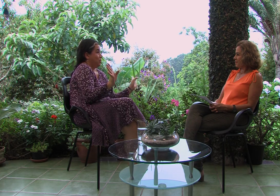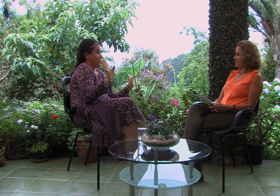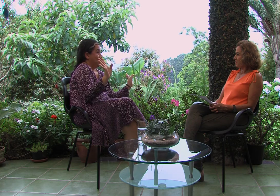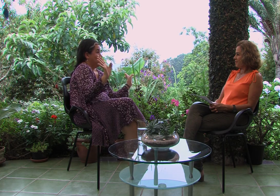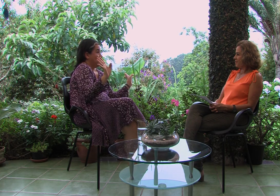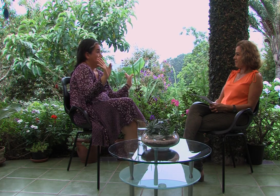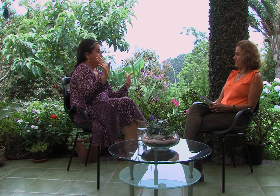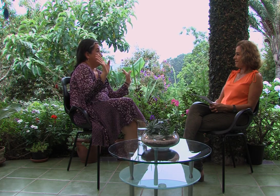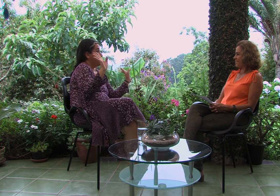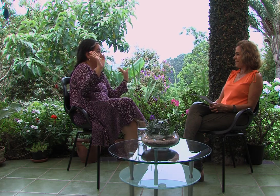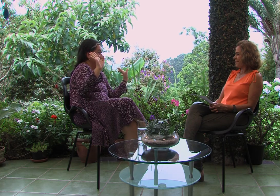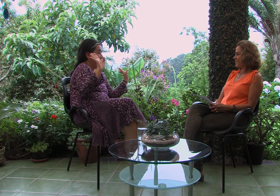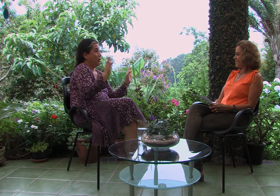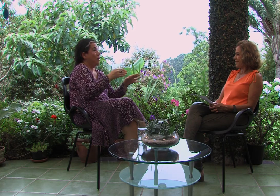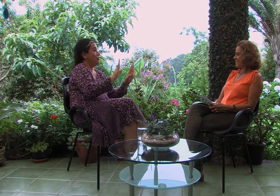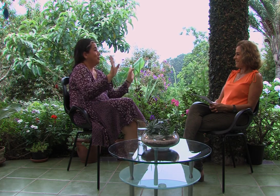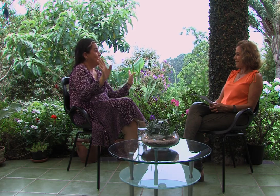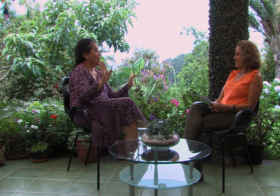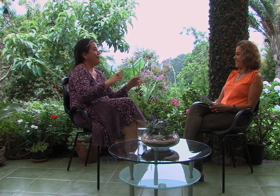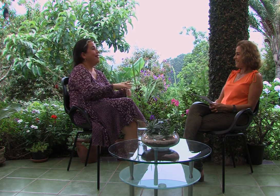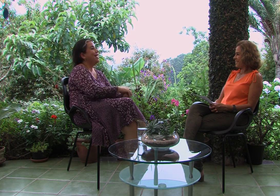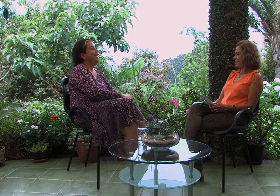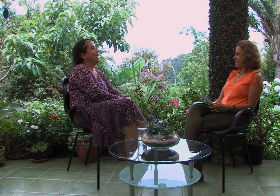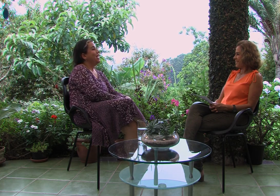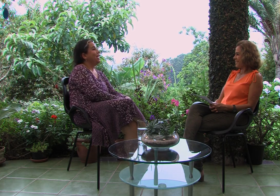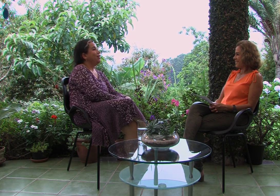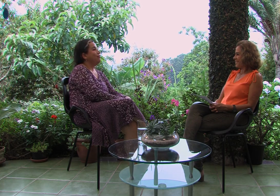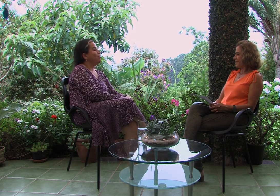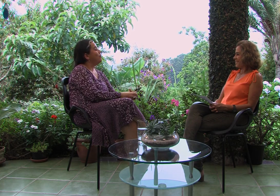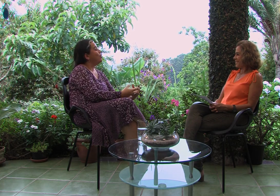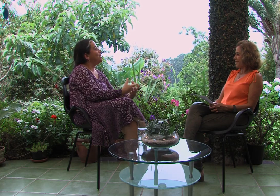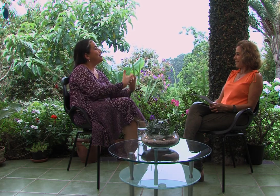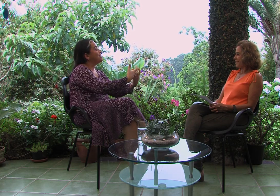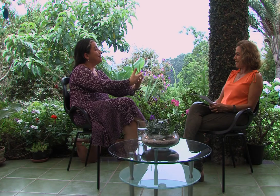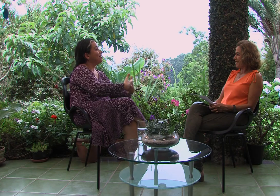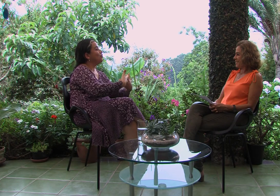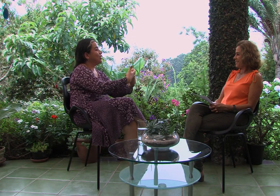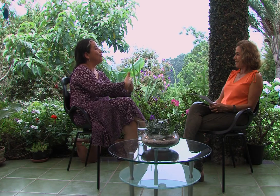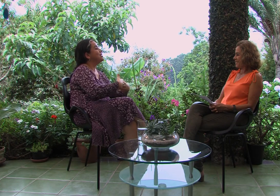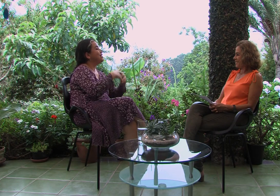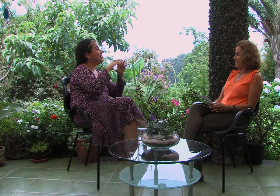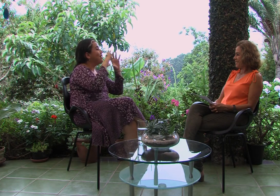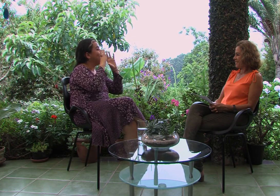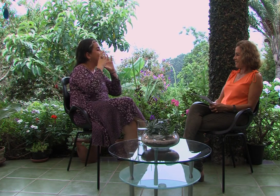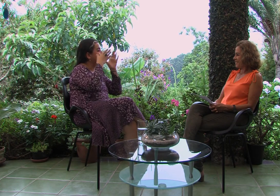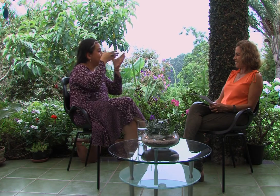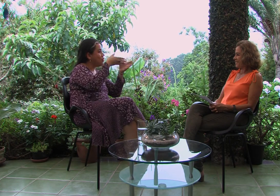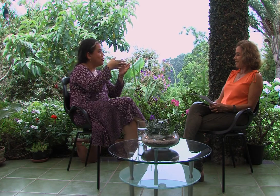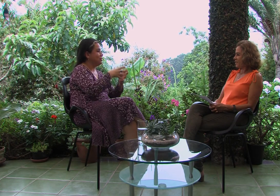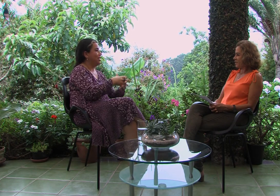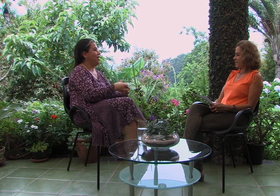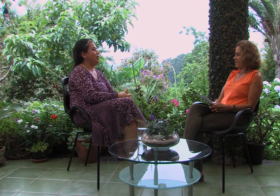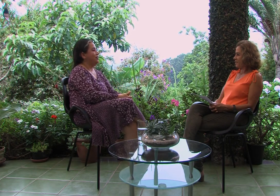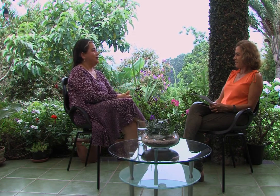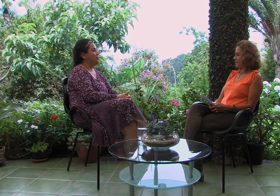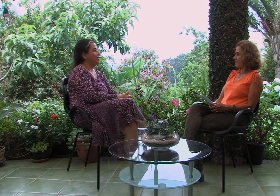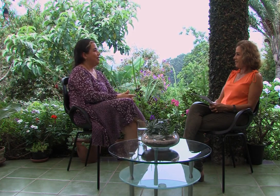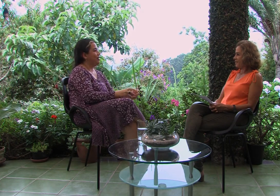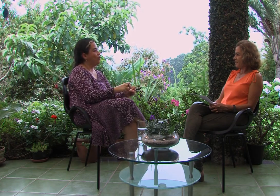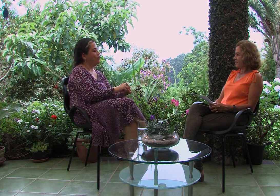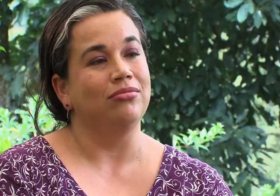no sé, me parece que no quiso serlo, no lo sé. Pero bueno, todo bien. Y más bien fue muy interesante contar con esta visión de